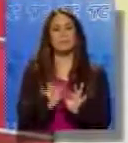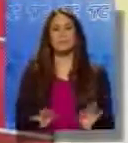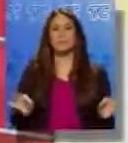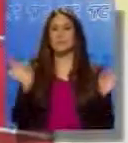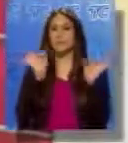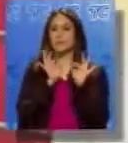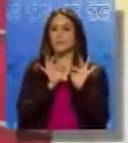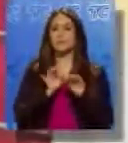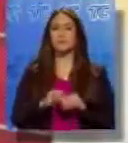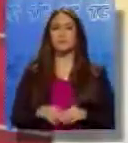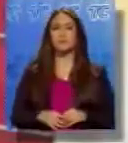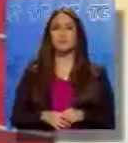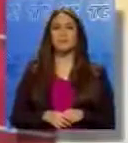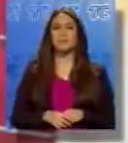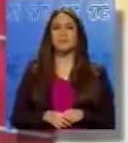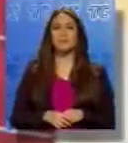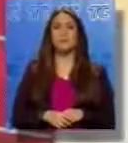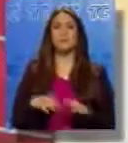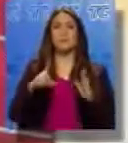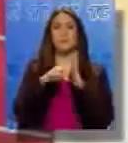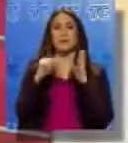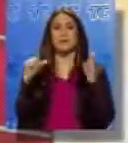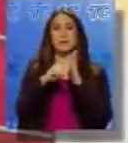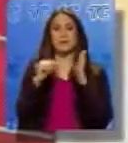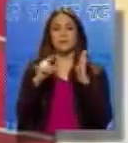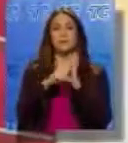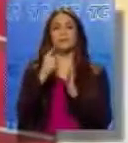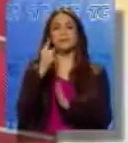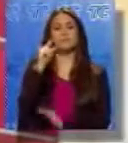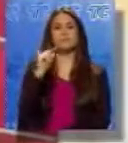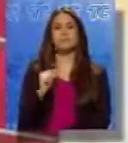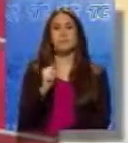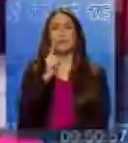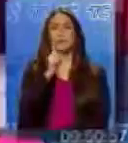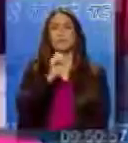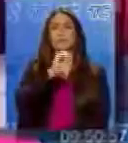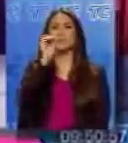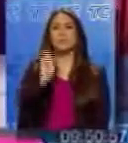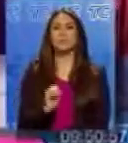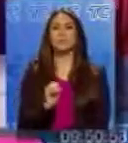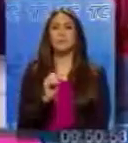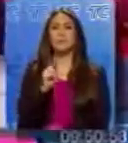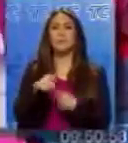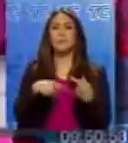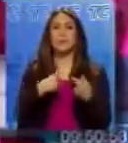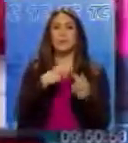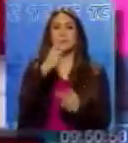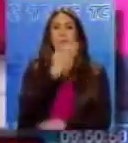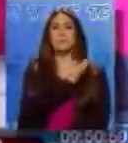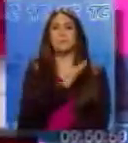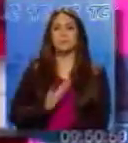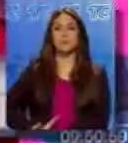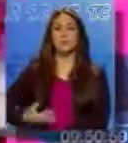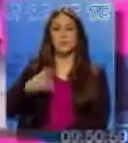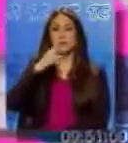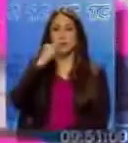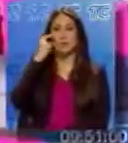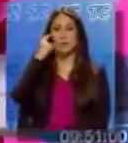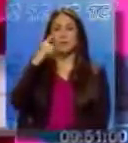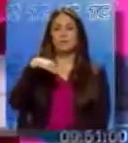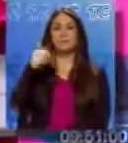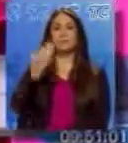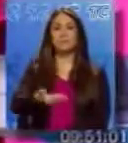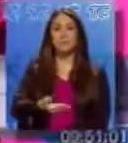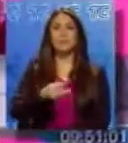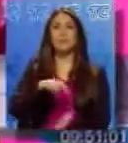declaración en el Servicio de Rentas Internas, pero claro, es un valor mínimo del 1%. En su informe a la Nación, el presidente Rafael Correa anunció que en los